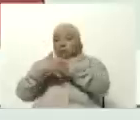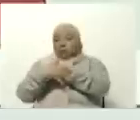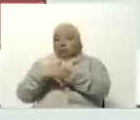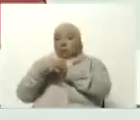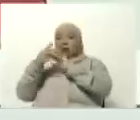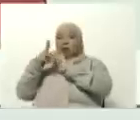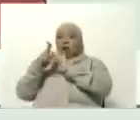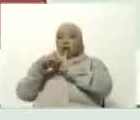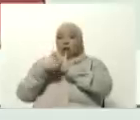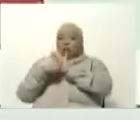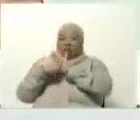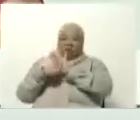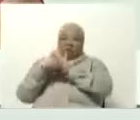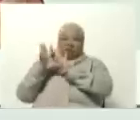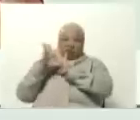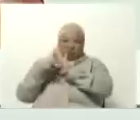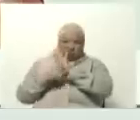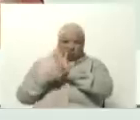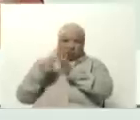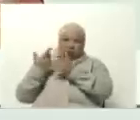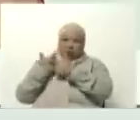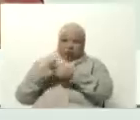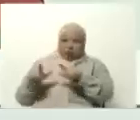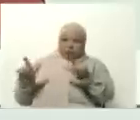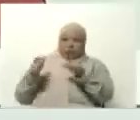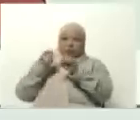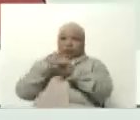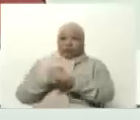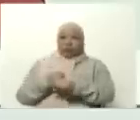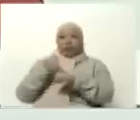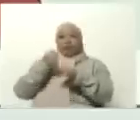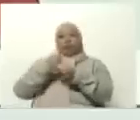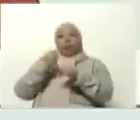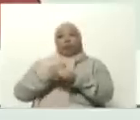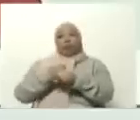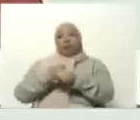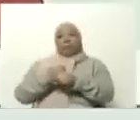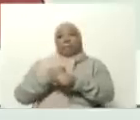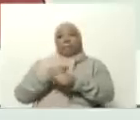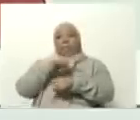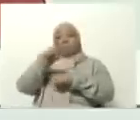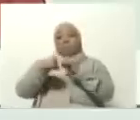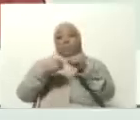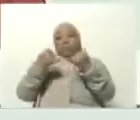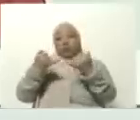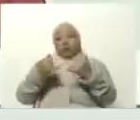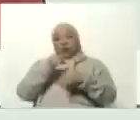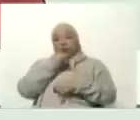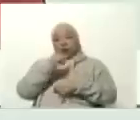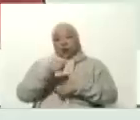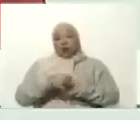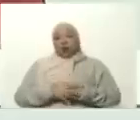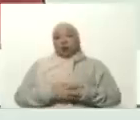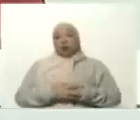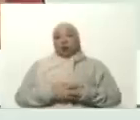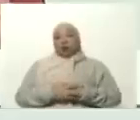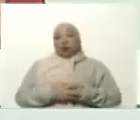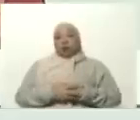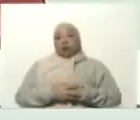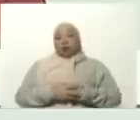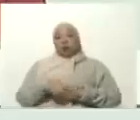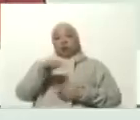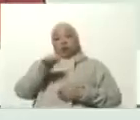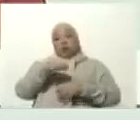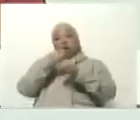están robando, las liberen para que sean empleadas en Venezuela. Les toca a ellos cumplir. Nosotros estamos